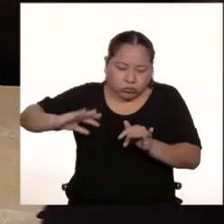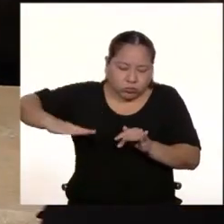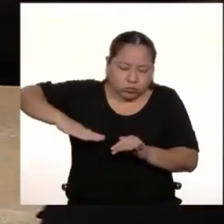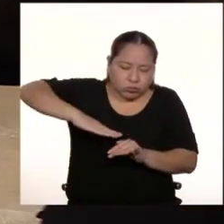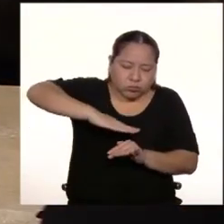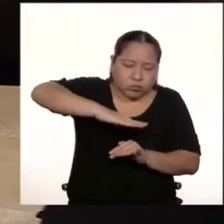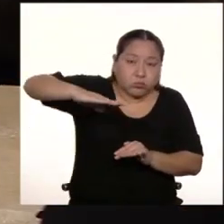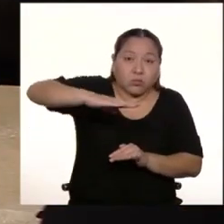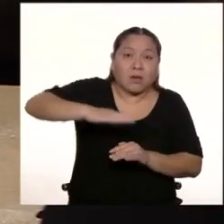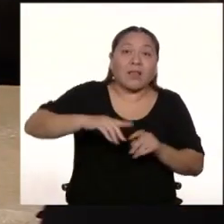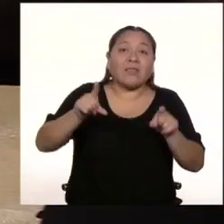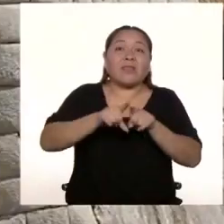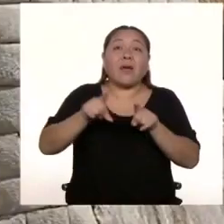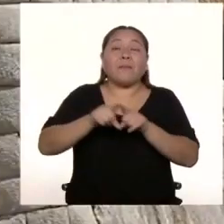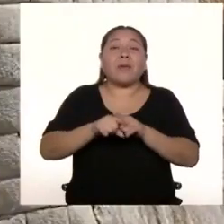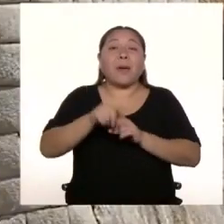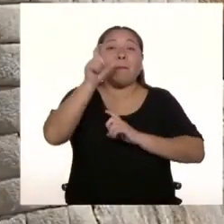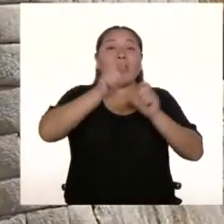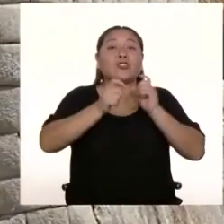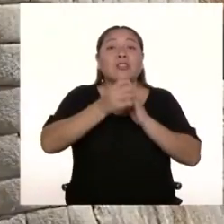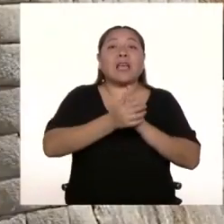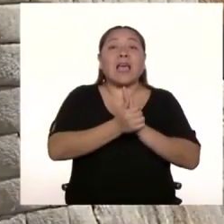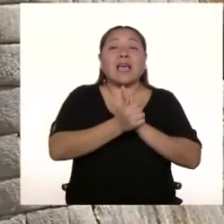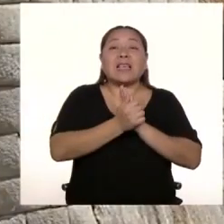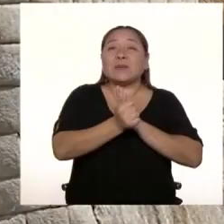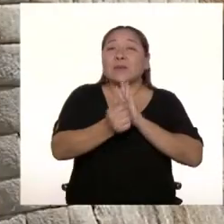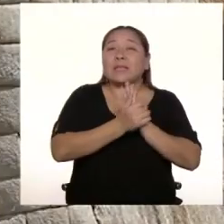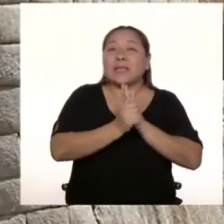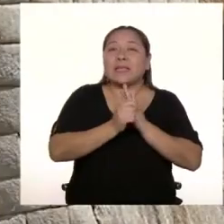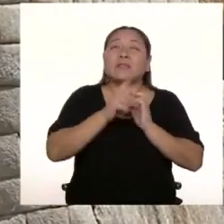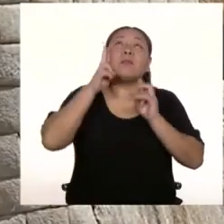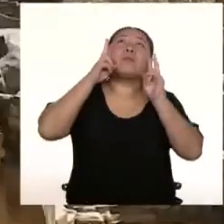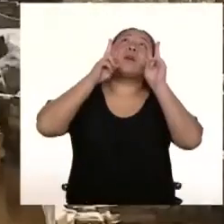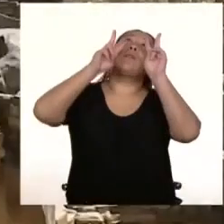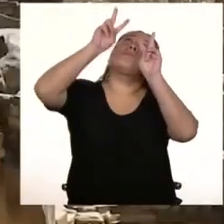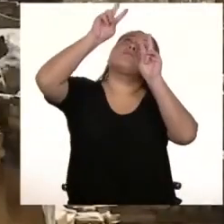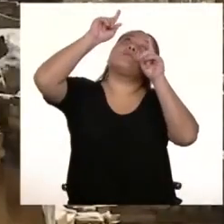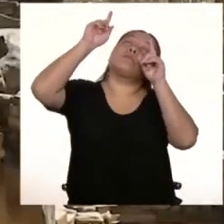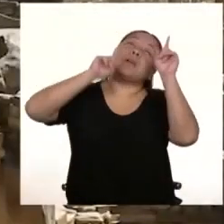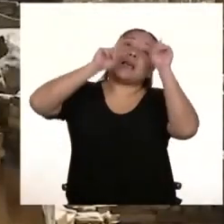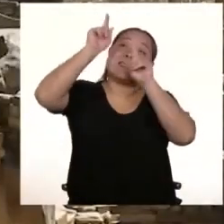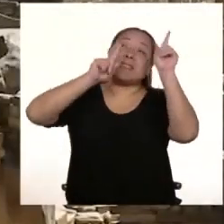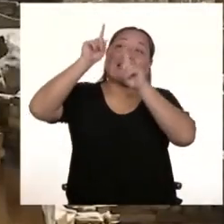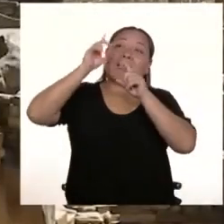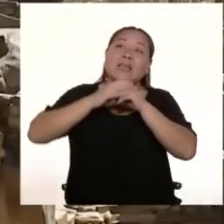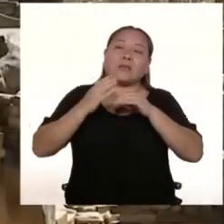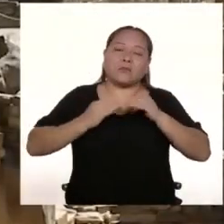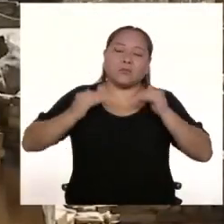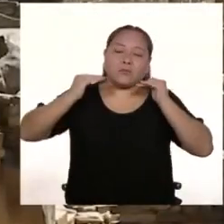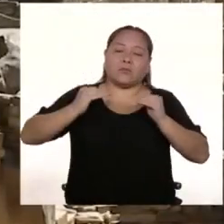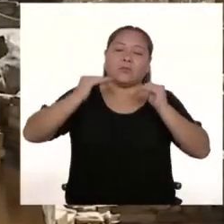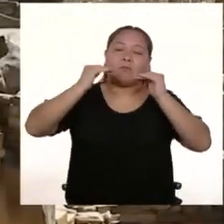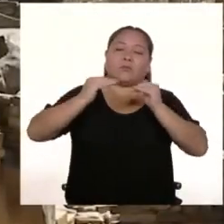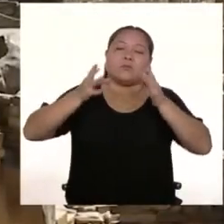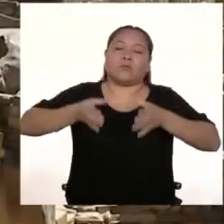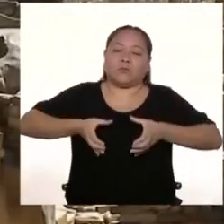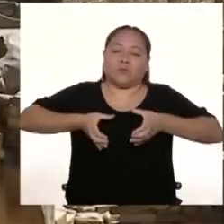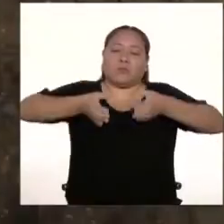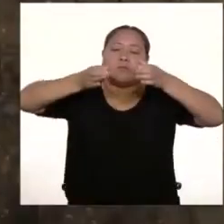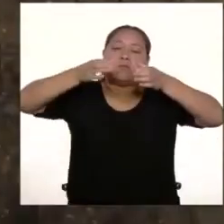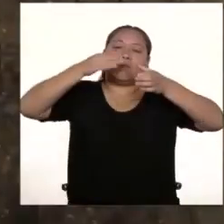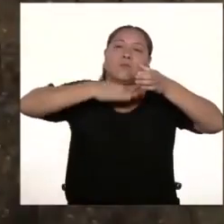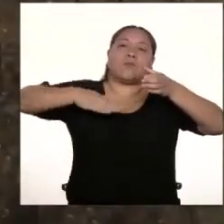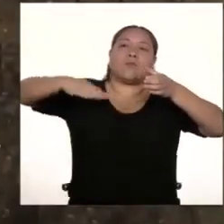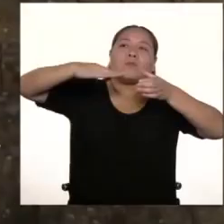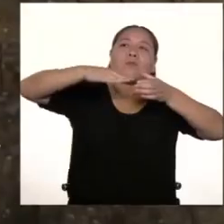Los astrónomos también hacían observaciones en el torreón, construido sobre una roca de granito de 3 metros de alto. Al